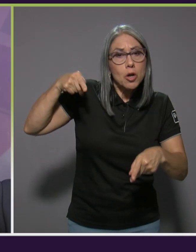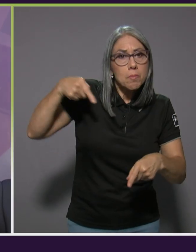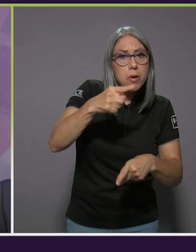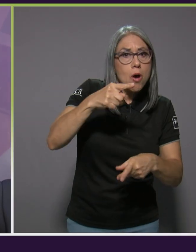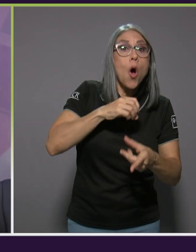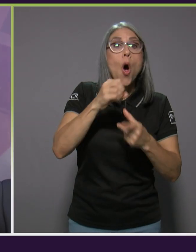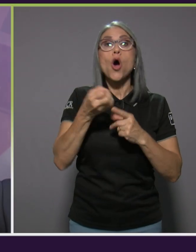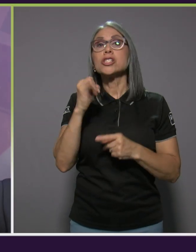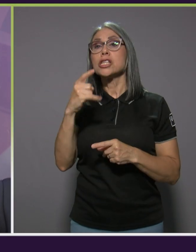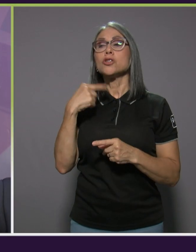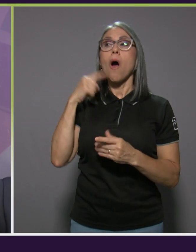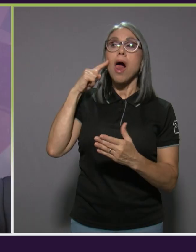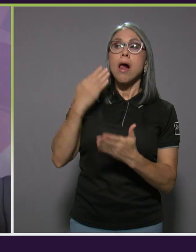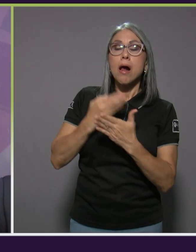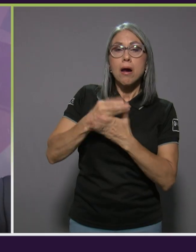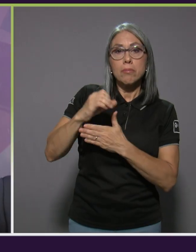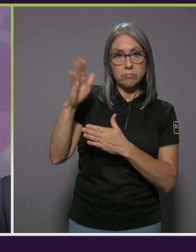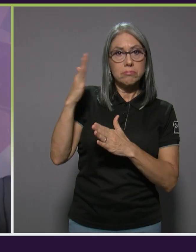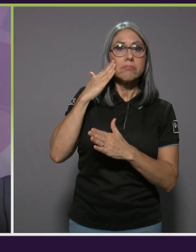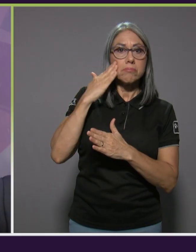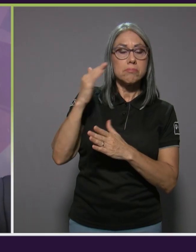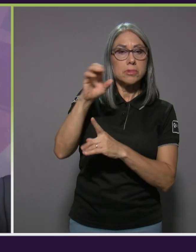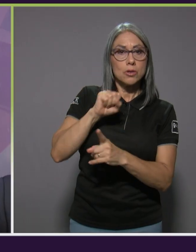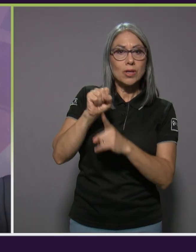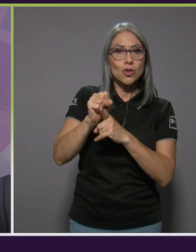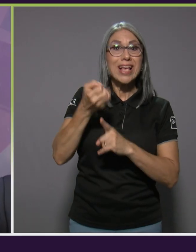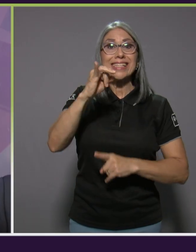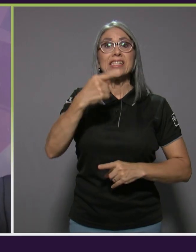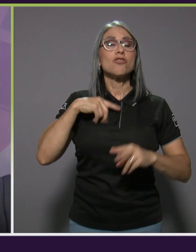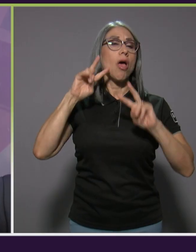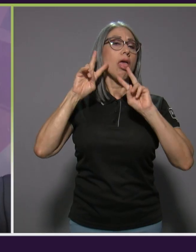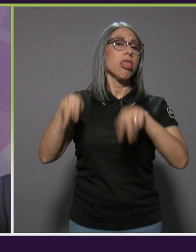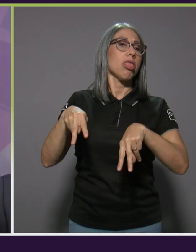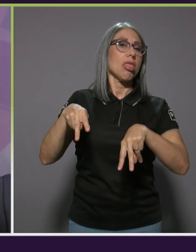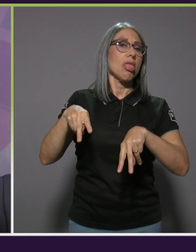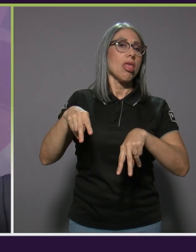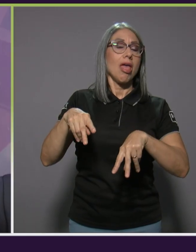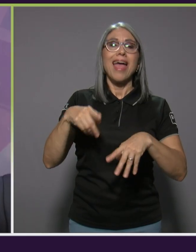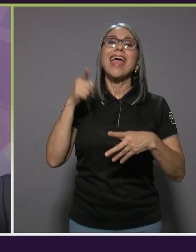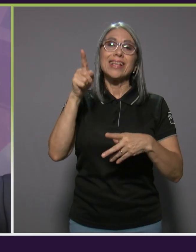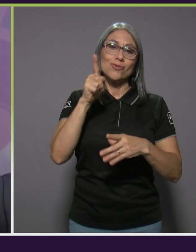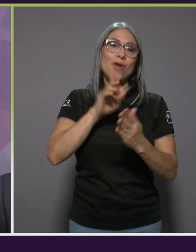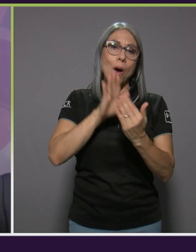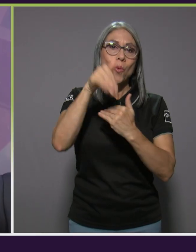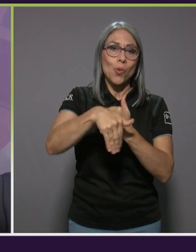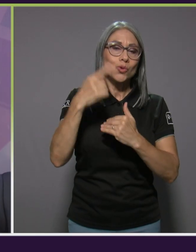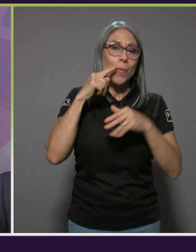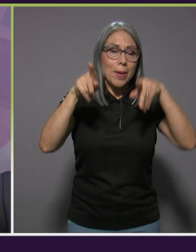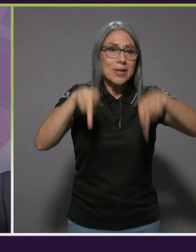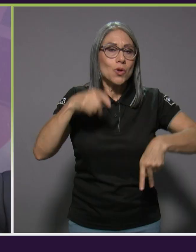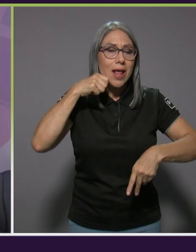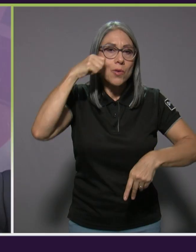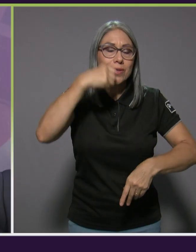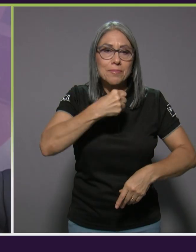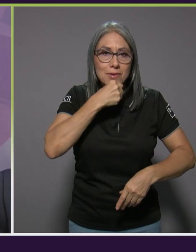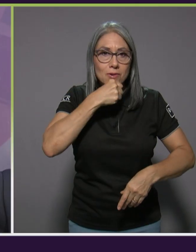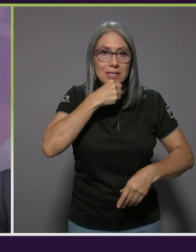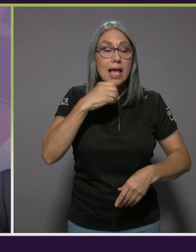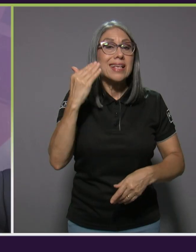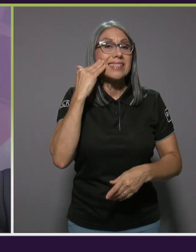un caso específico, porque también la negligencia es una forma de abuso para las personas mayores. Y el poder comprender cómo